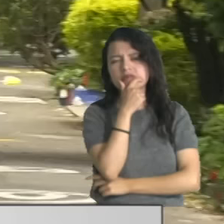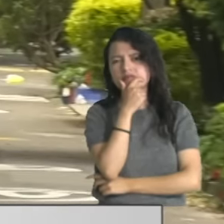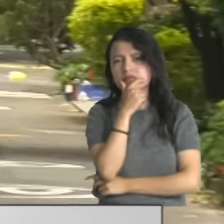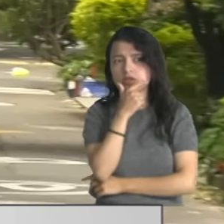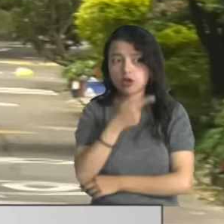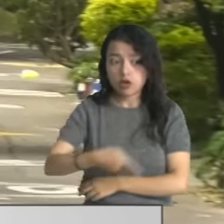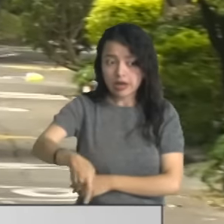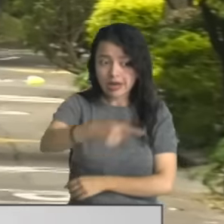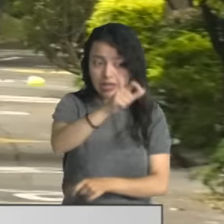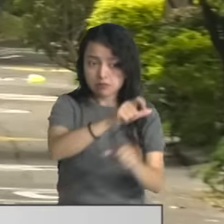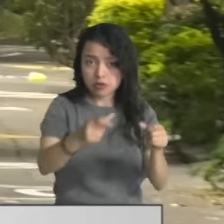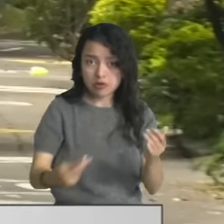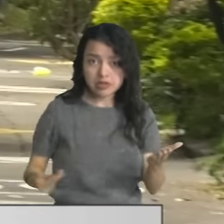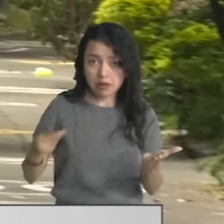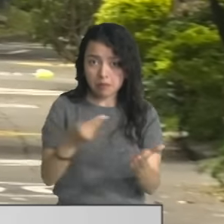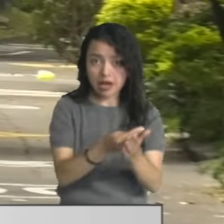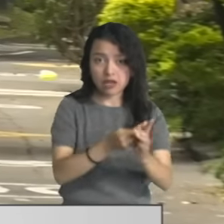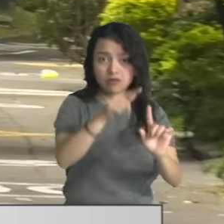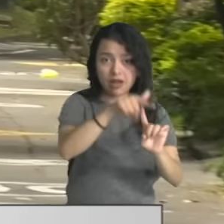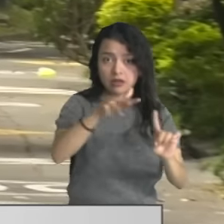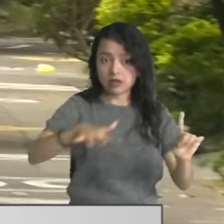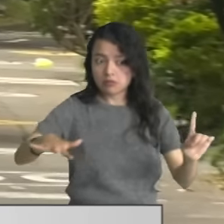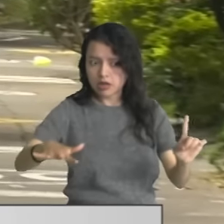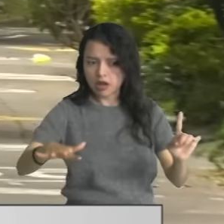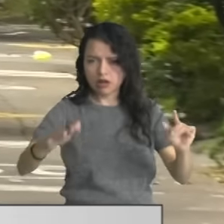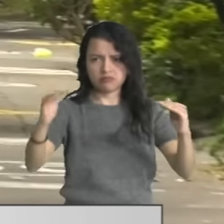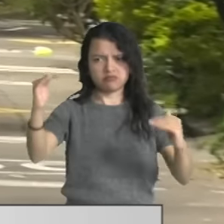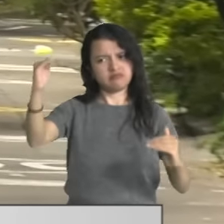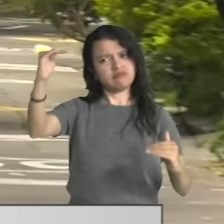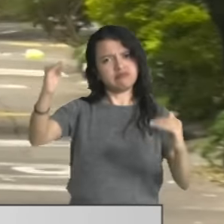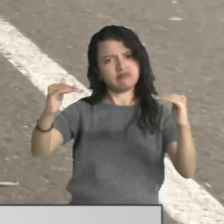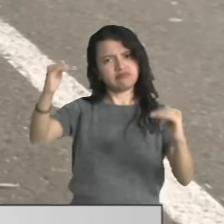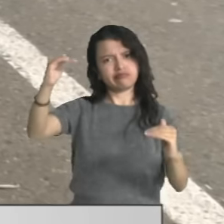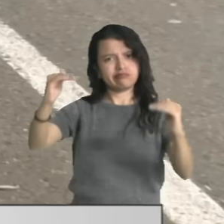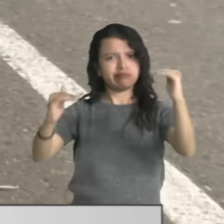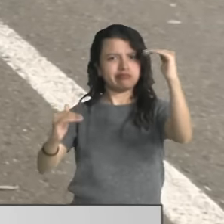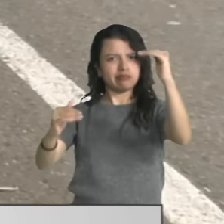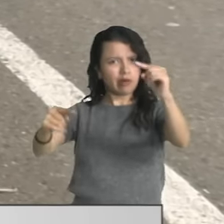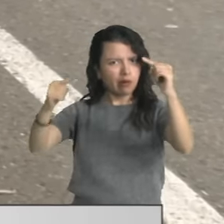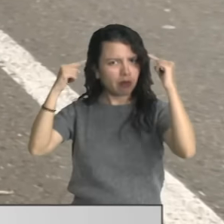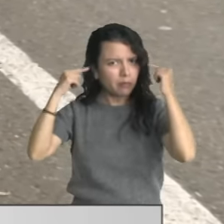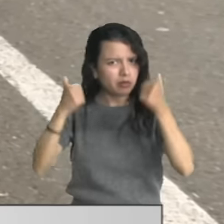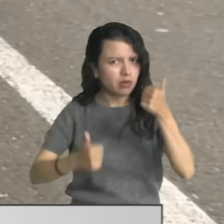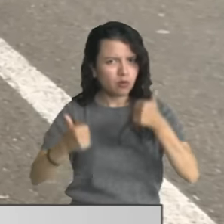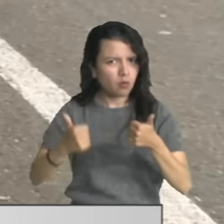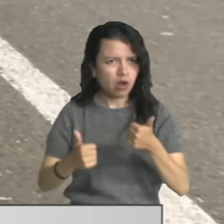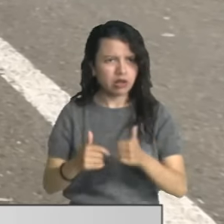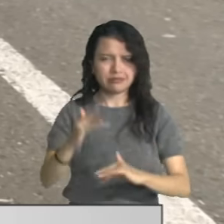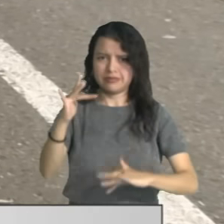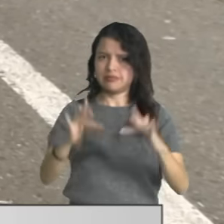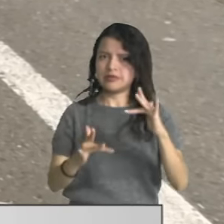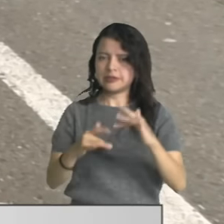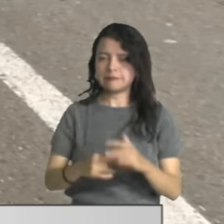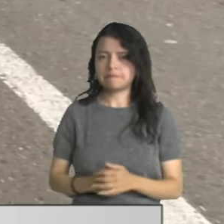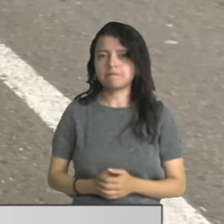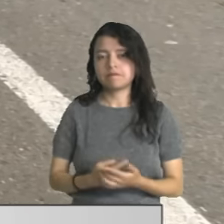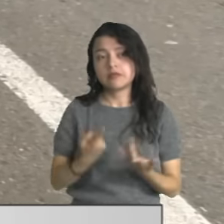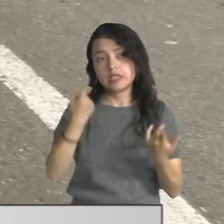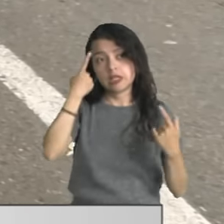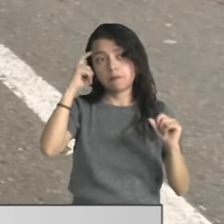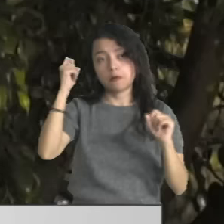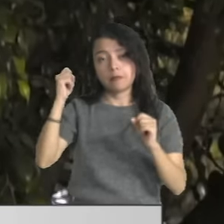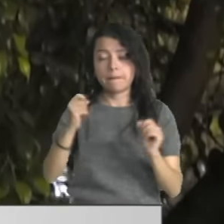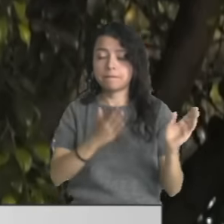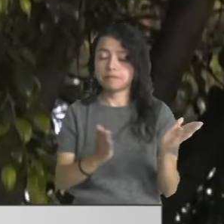la terminal de transportes, porque pues no estaría acorde a lo que se pensó en un principio desde la administración de la exalcaldesa Claudia